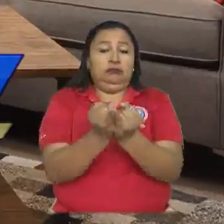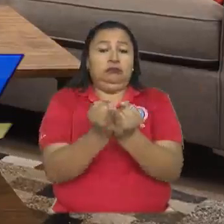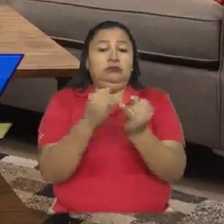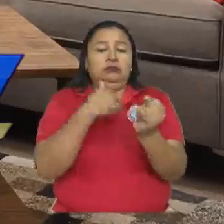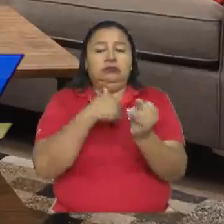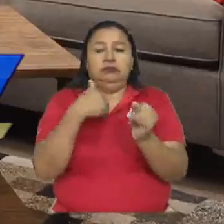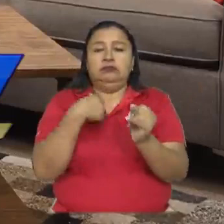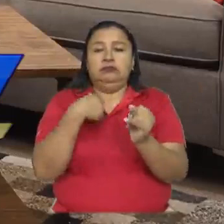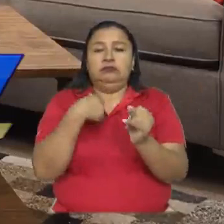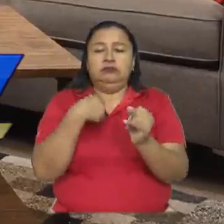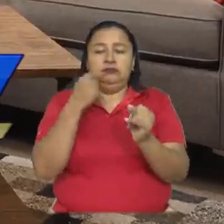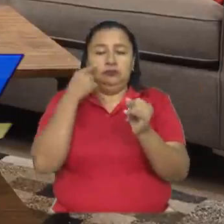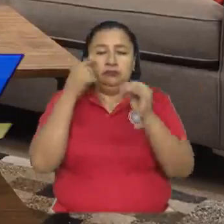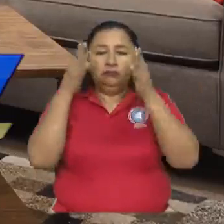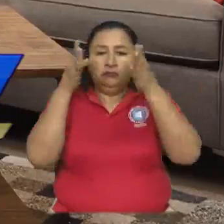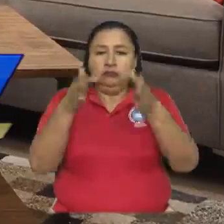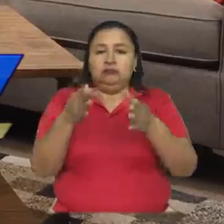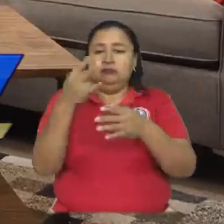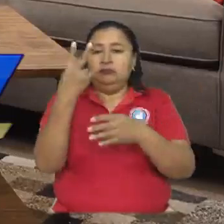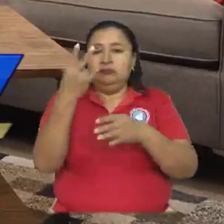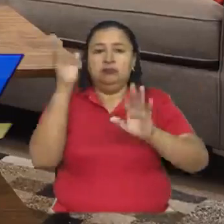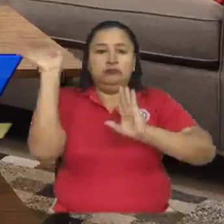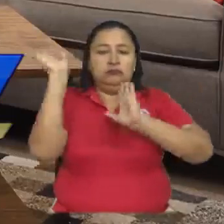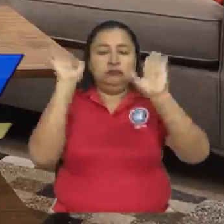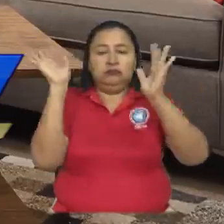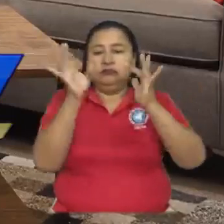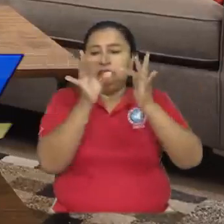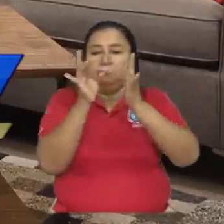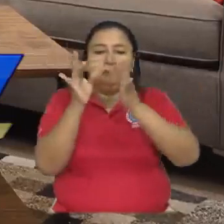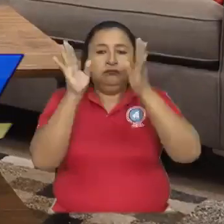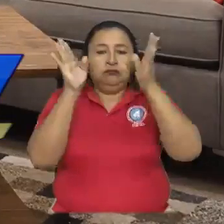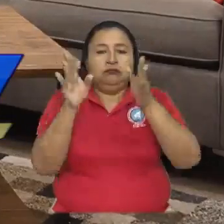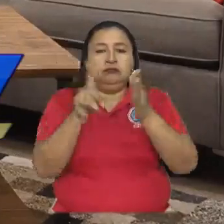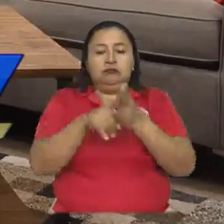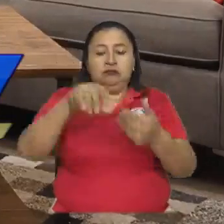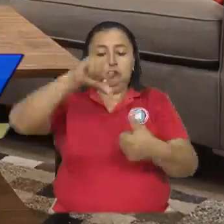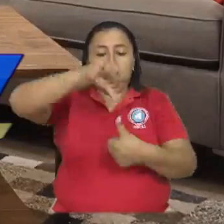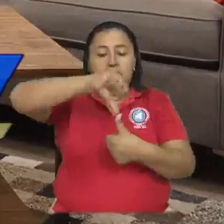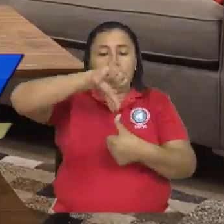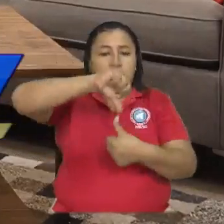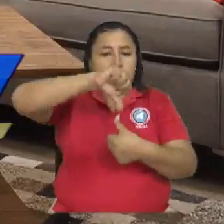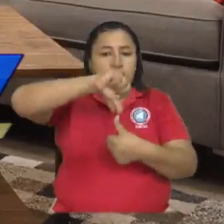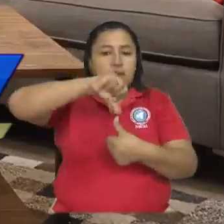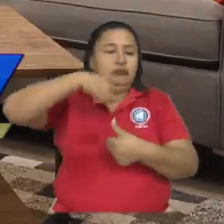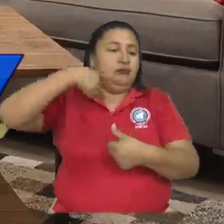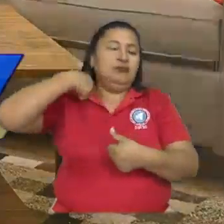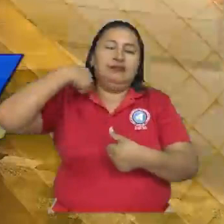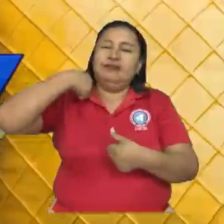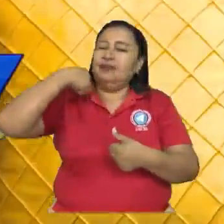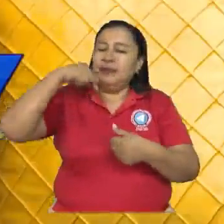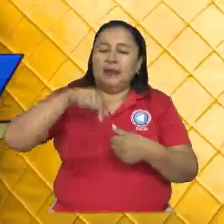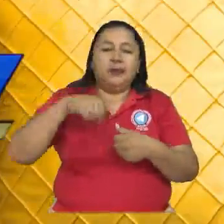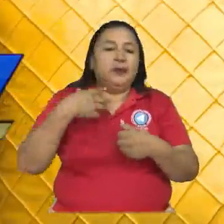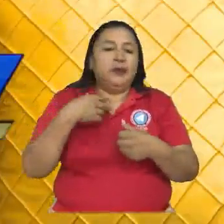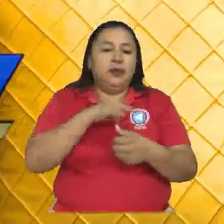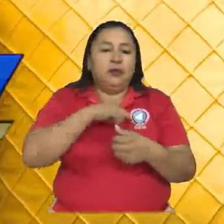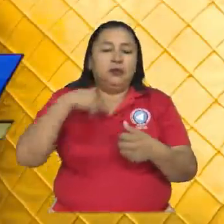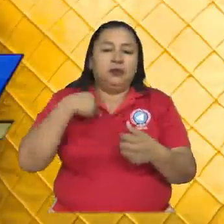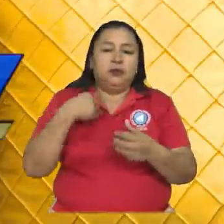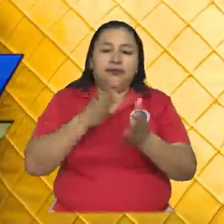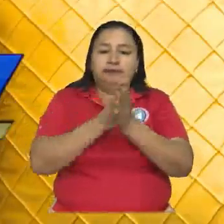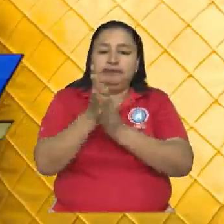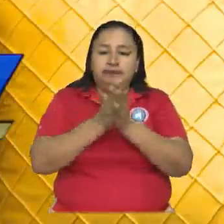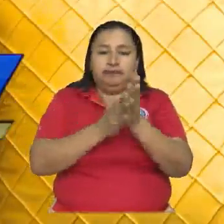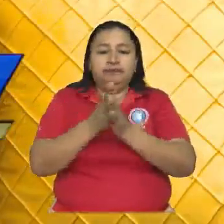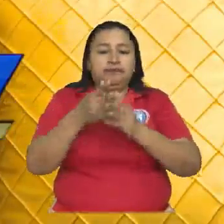estaremos enfocados en dos mercados prioritarios: Centroamérica, que siempre ha sido, claro, también nuestro